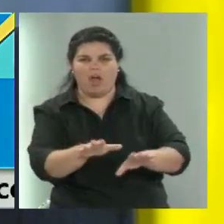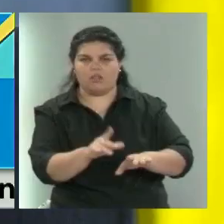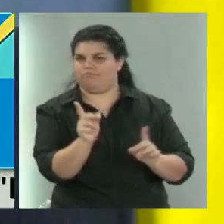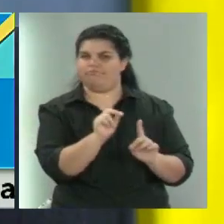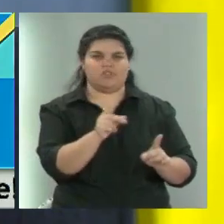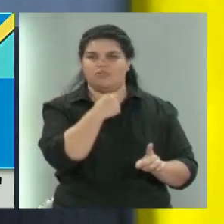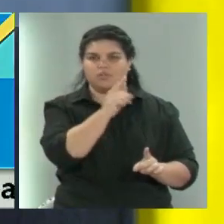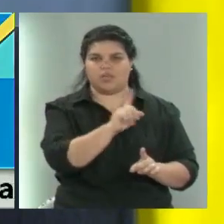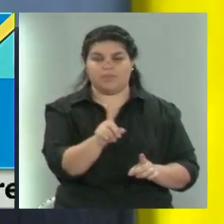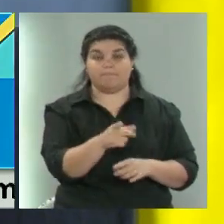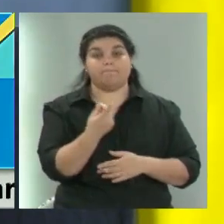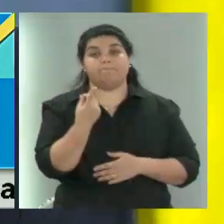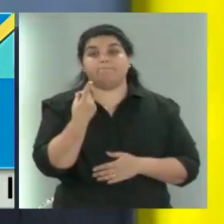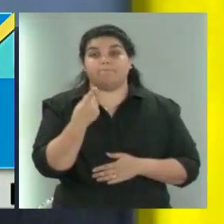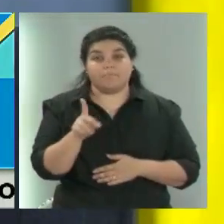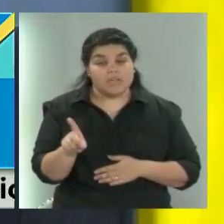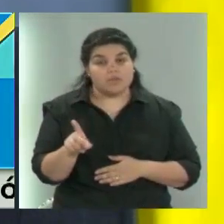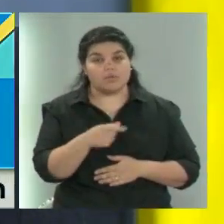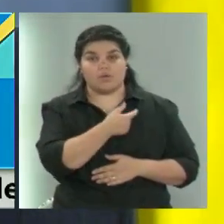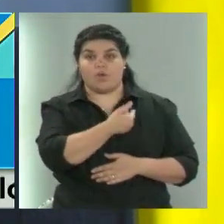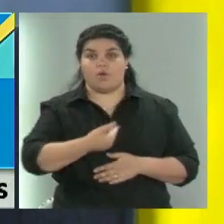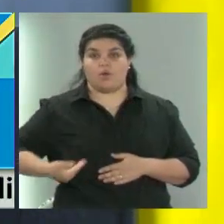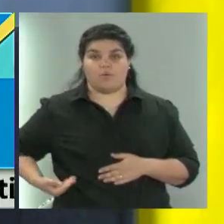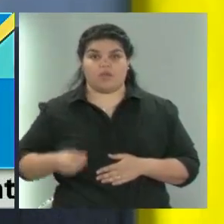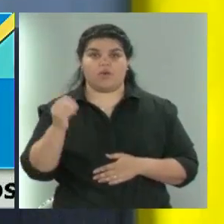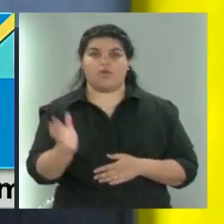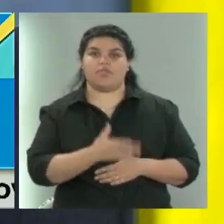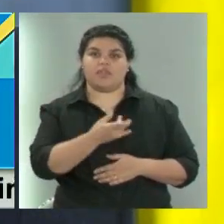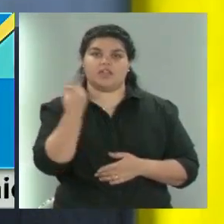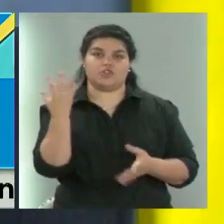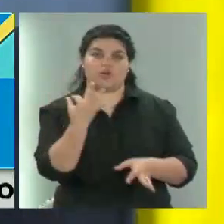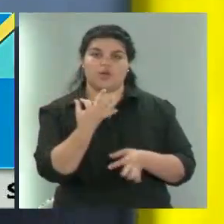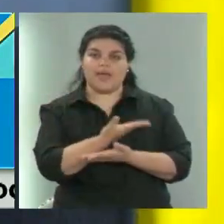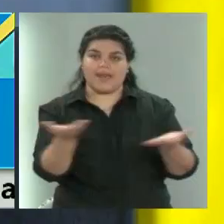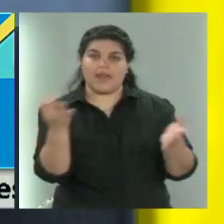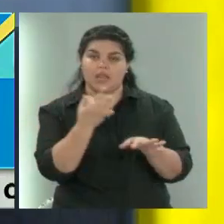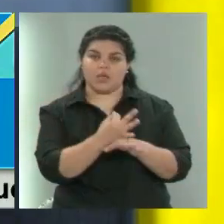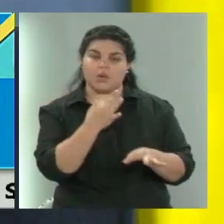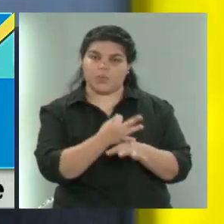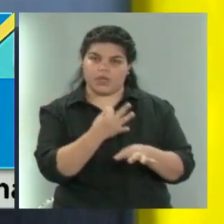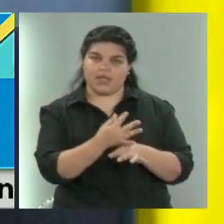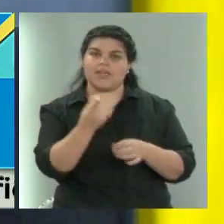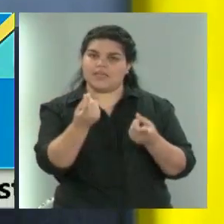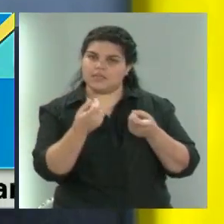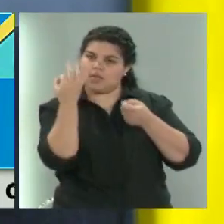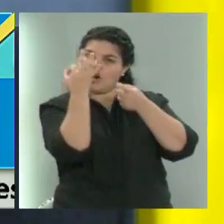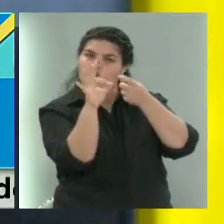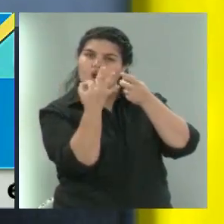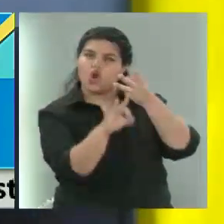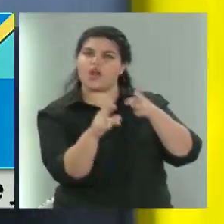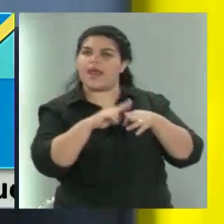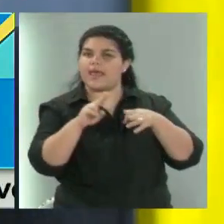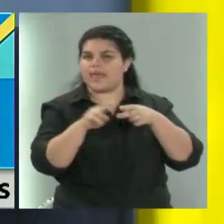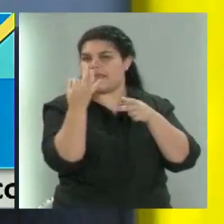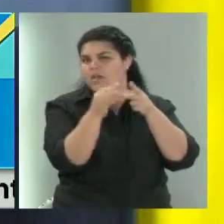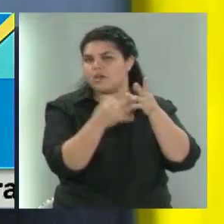que corregir el gobierno, la Dirección General de Escuela, el gobierno escolar, estas cuestiones que aparecen